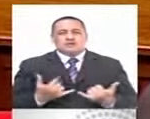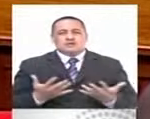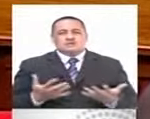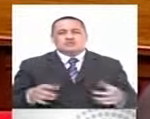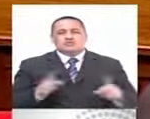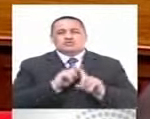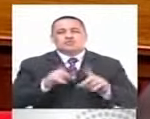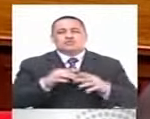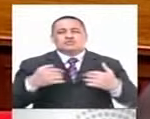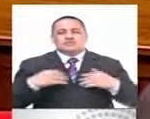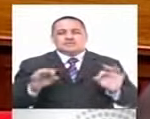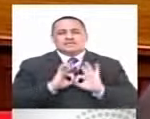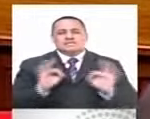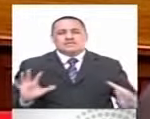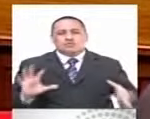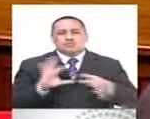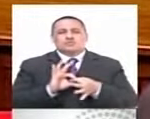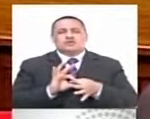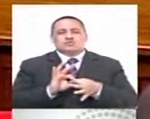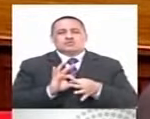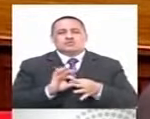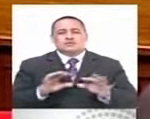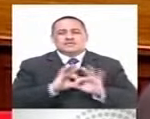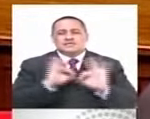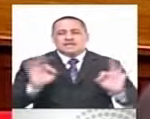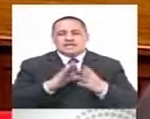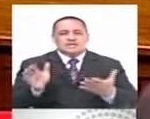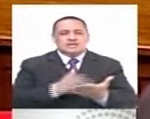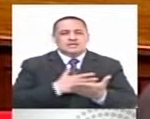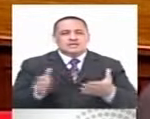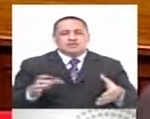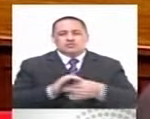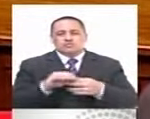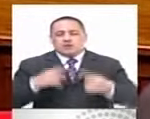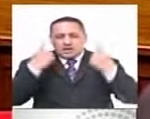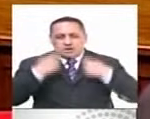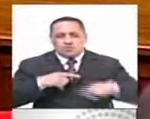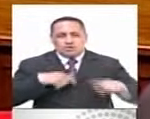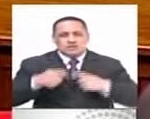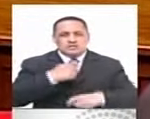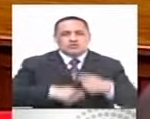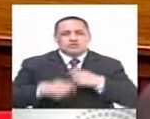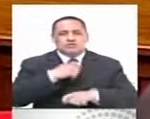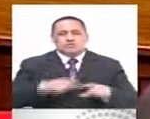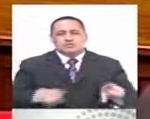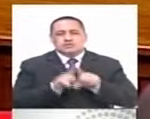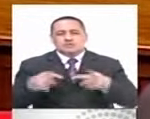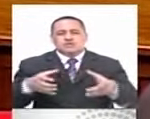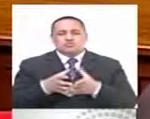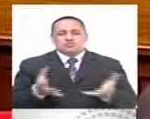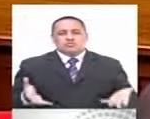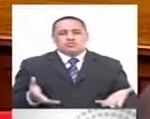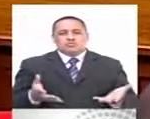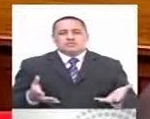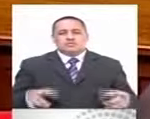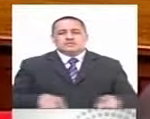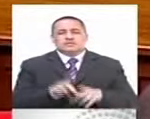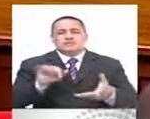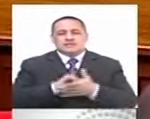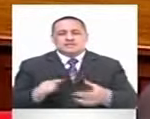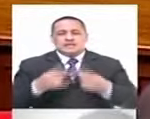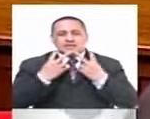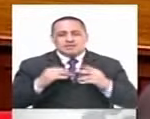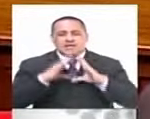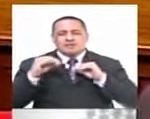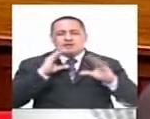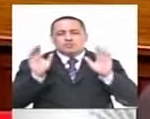no tiene un vínculo y no ha habido ningún tipo de coordinación, negociación de parte de la bancada, y quizás podría